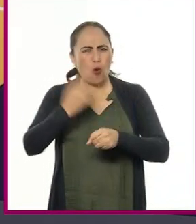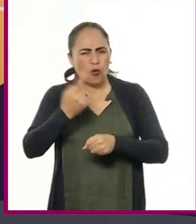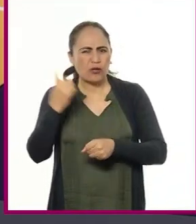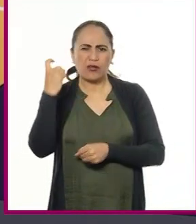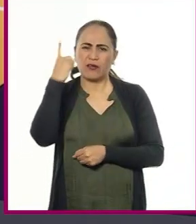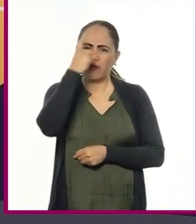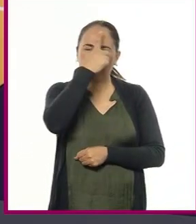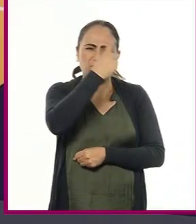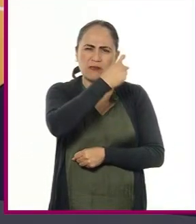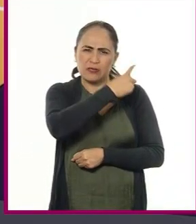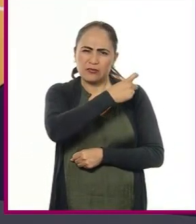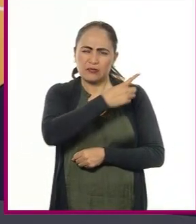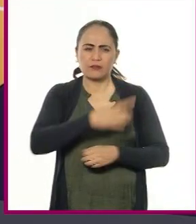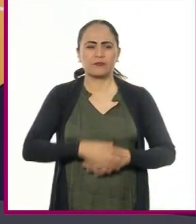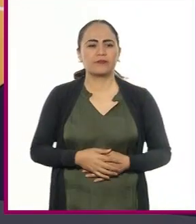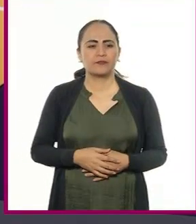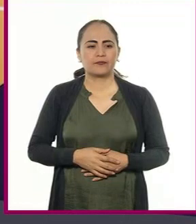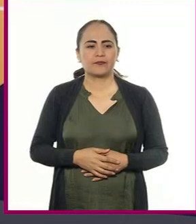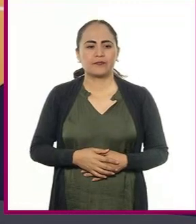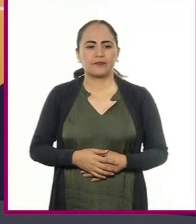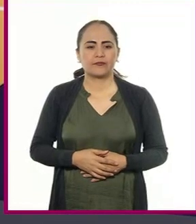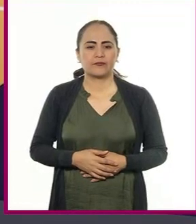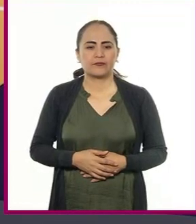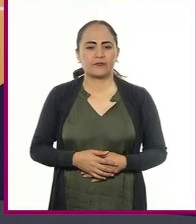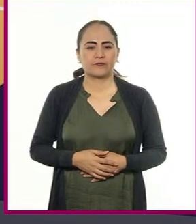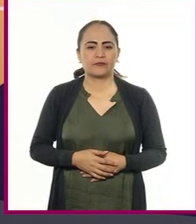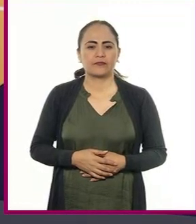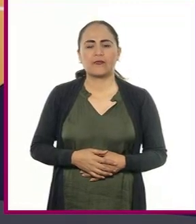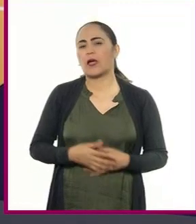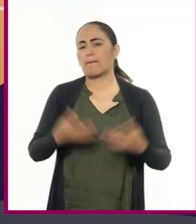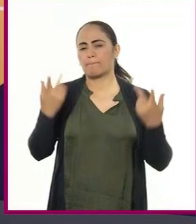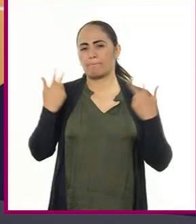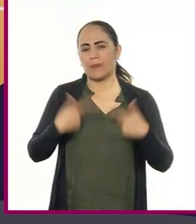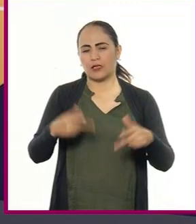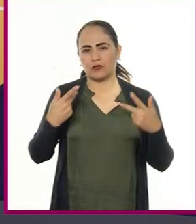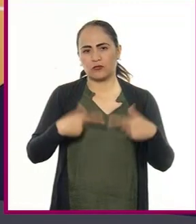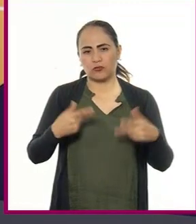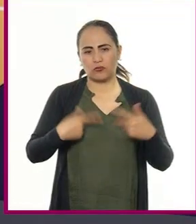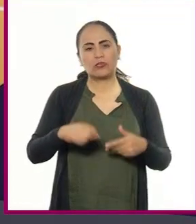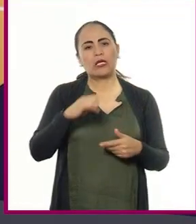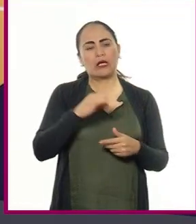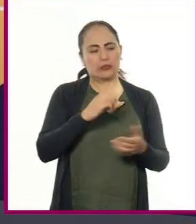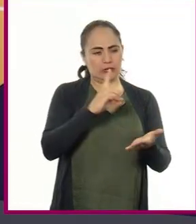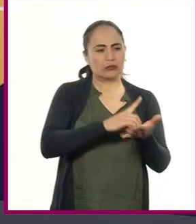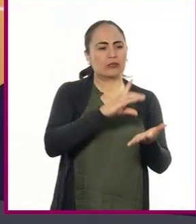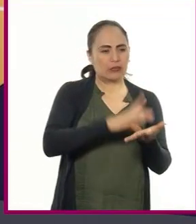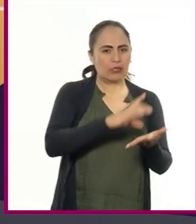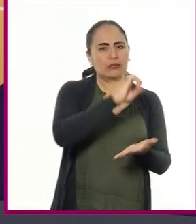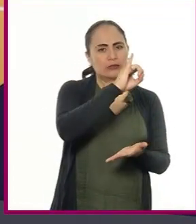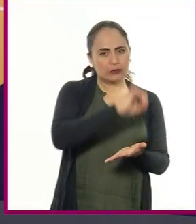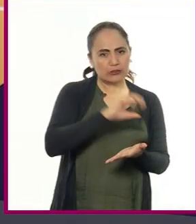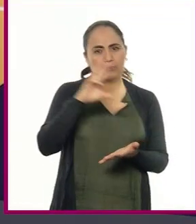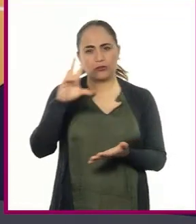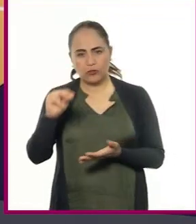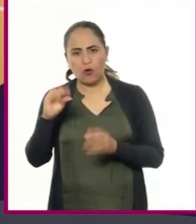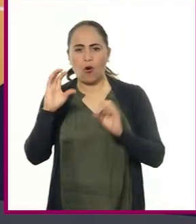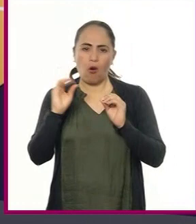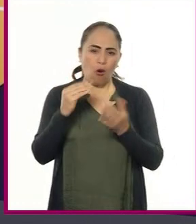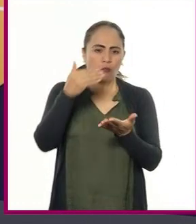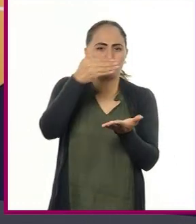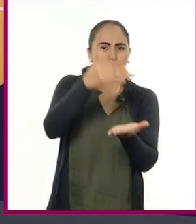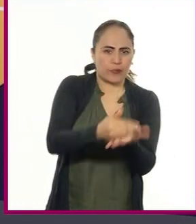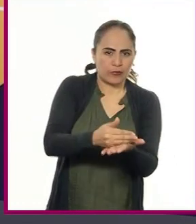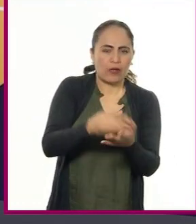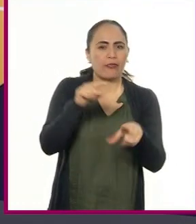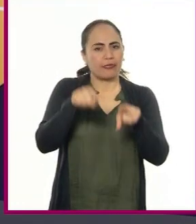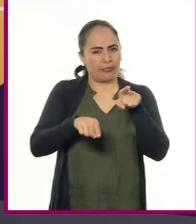a partir de estas se establece el monto de población con o sin discapacidad o limitación, según